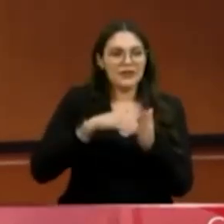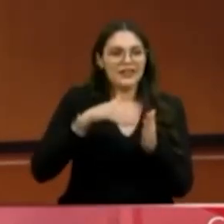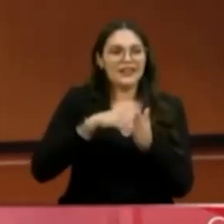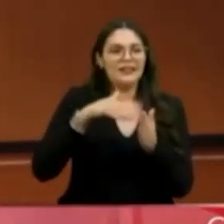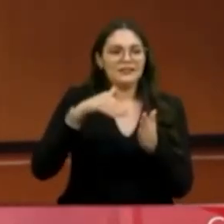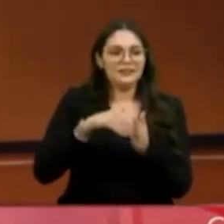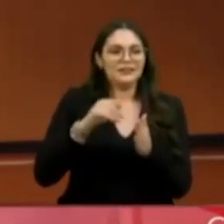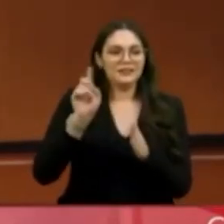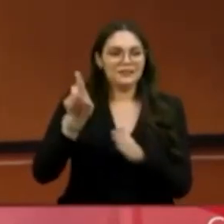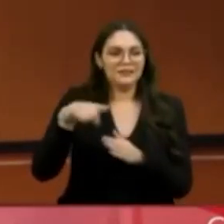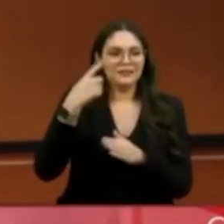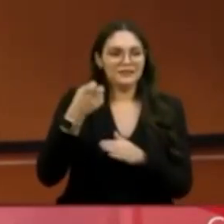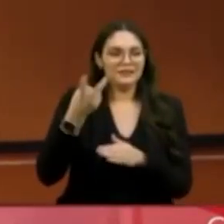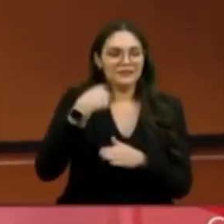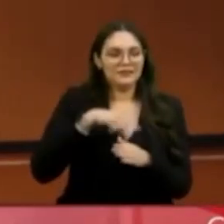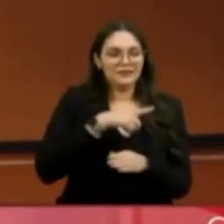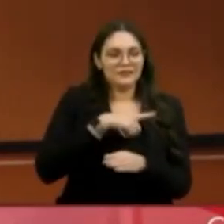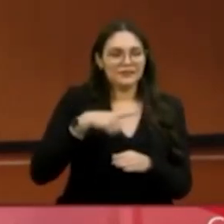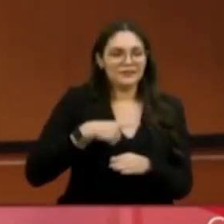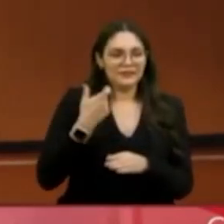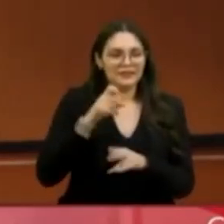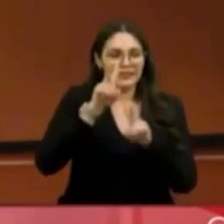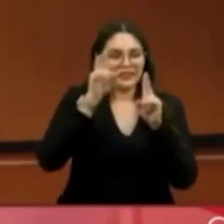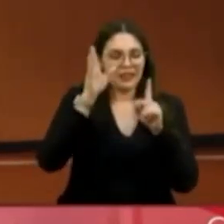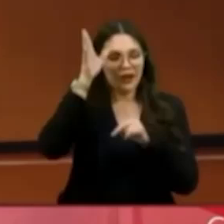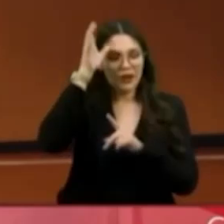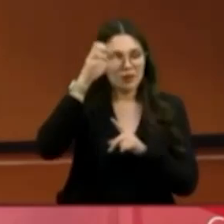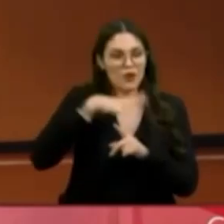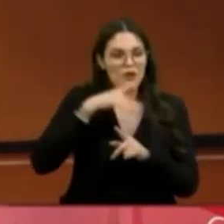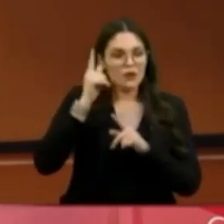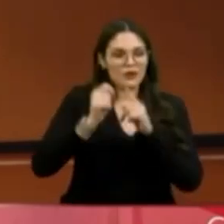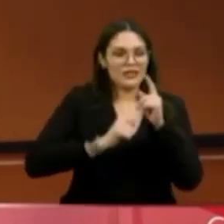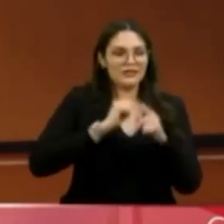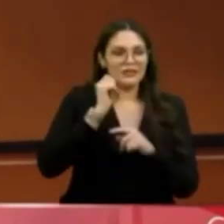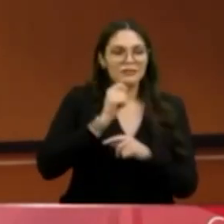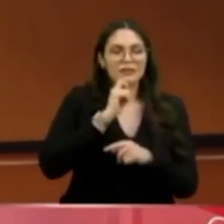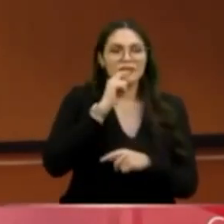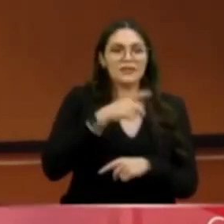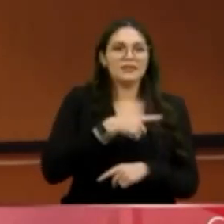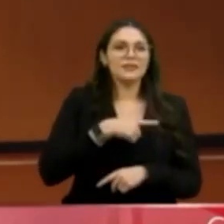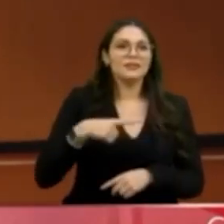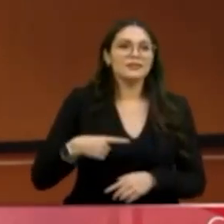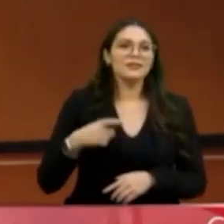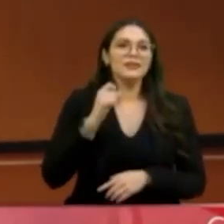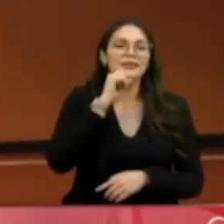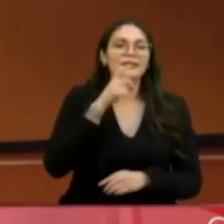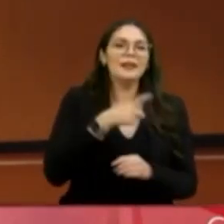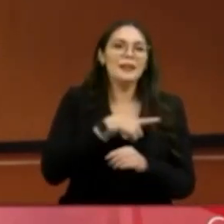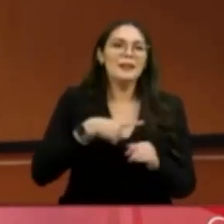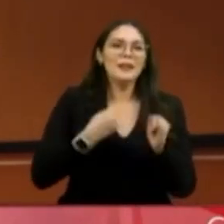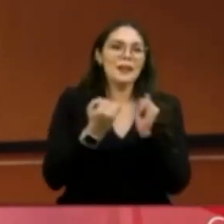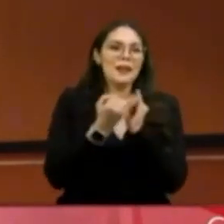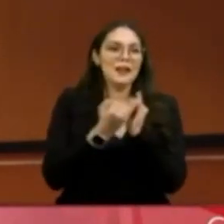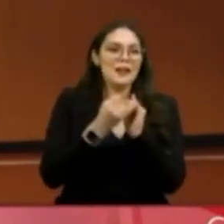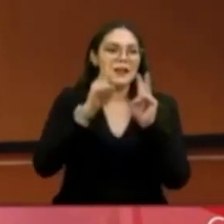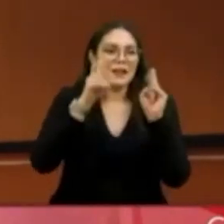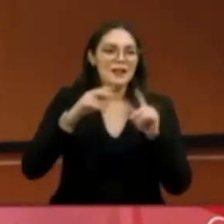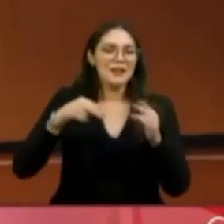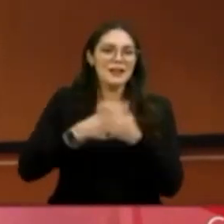dólares por concepto de turismo y hoy es el estado número uno en crecimiento económico a nivel nacional.